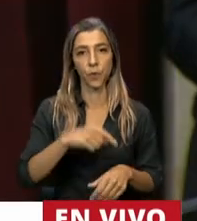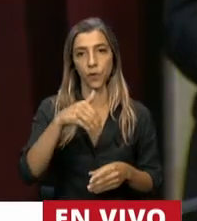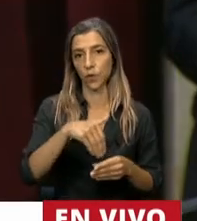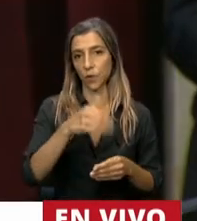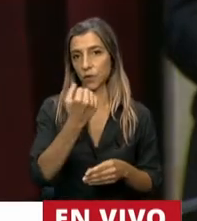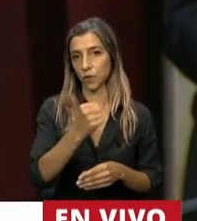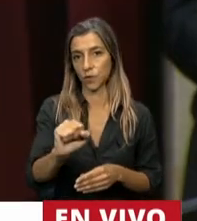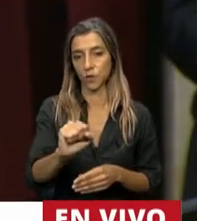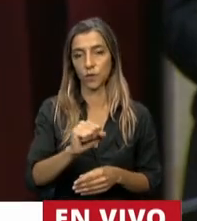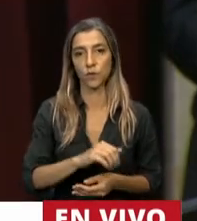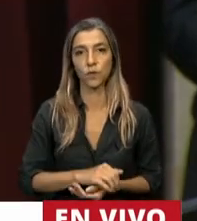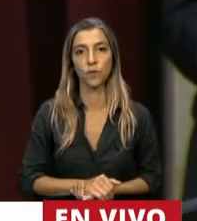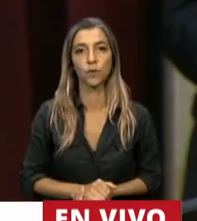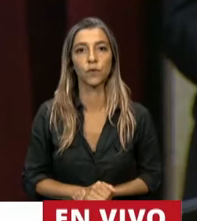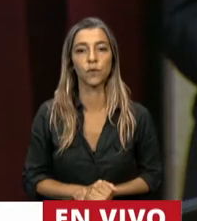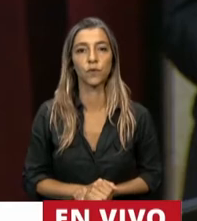Ausente a la hora de votar.